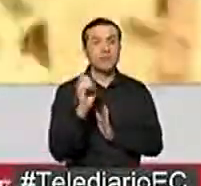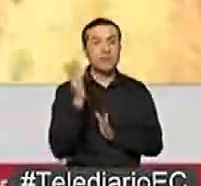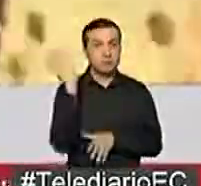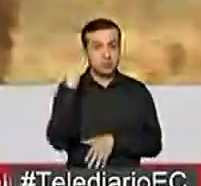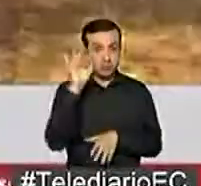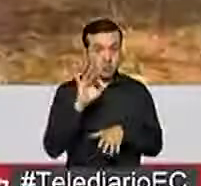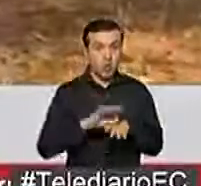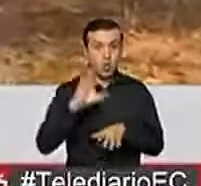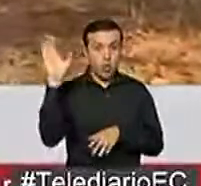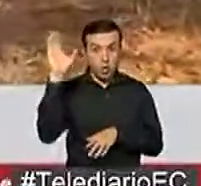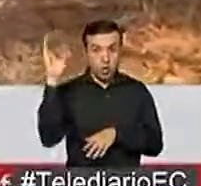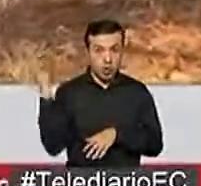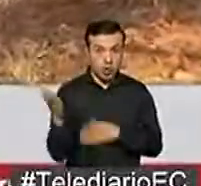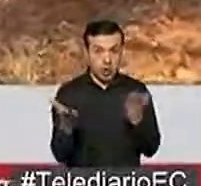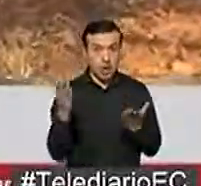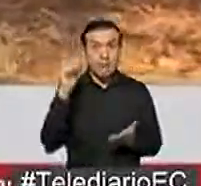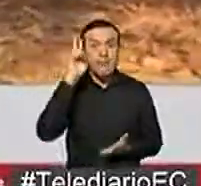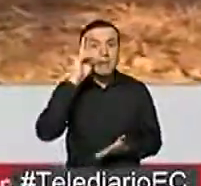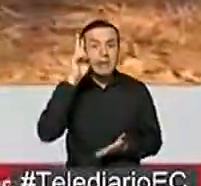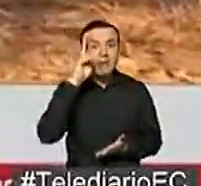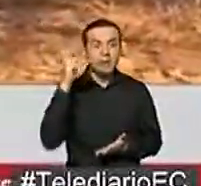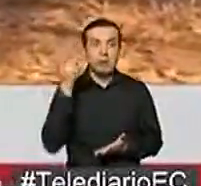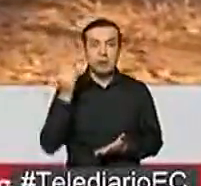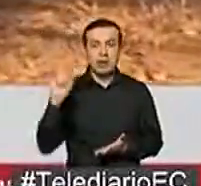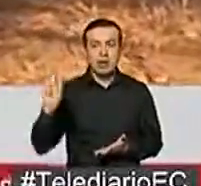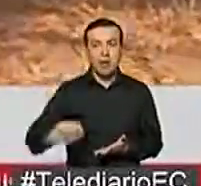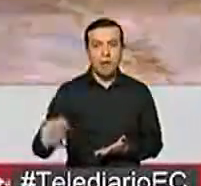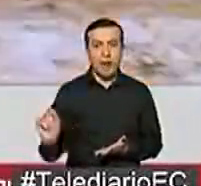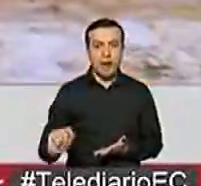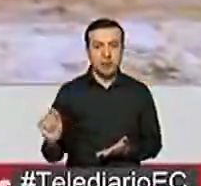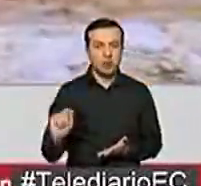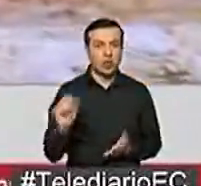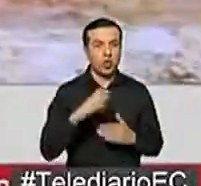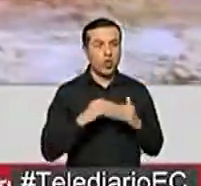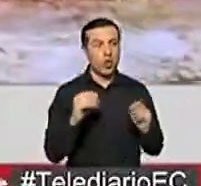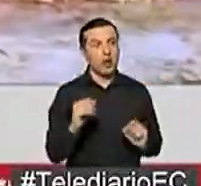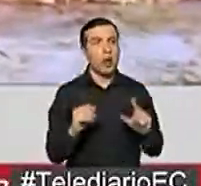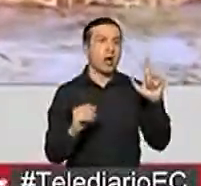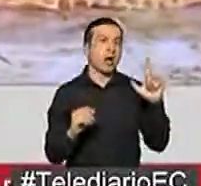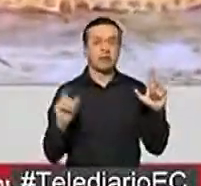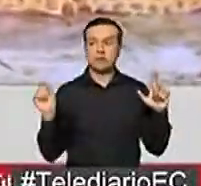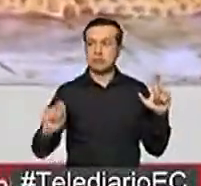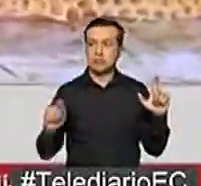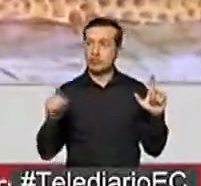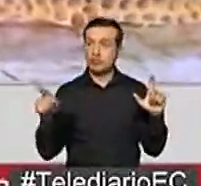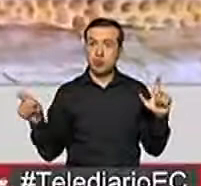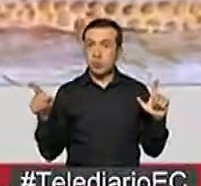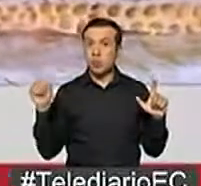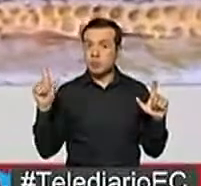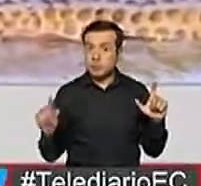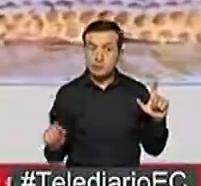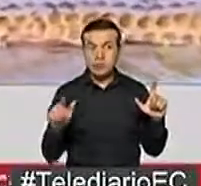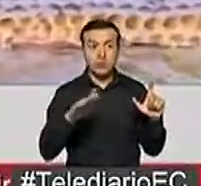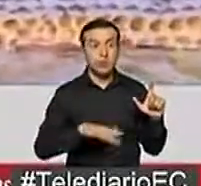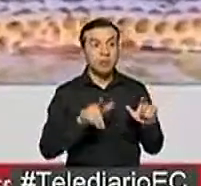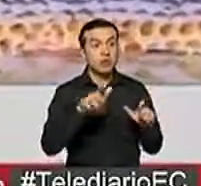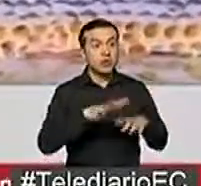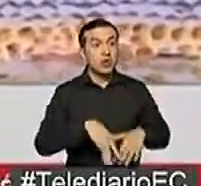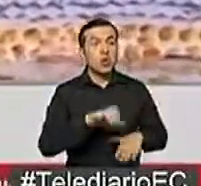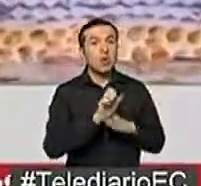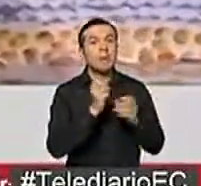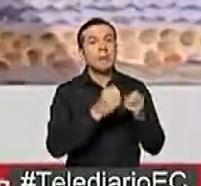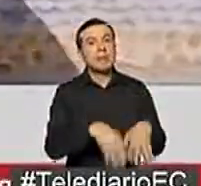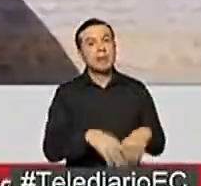apicultores de Colombia, que se aprovechan de tener una moneda débil en comparación con el dólar, por lo que sus precios afectan a los apicultores del